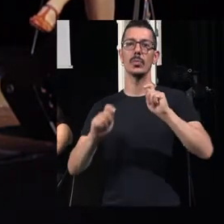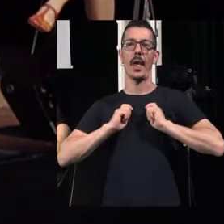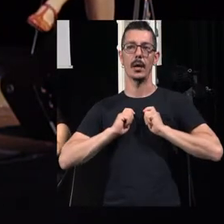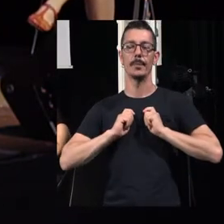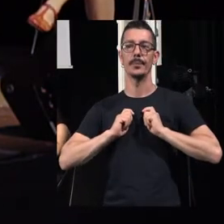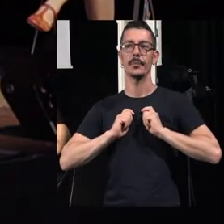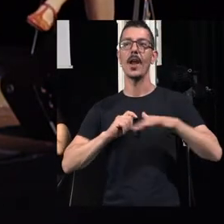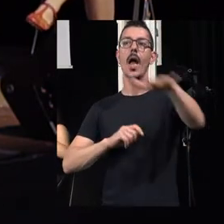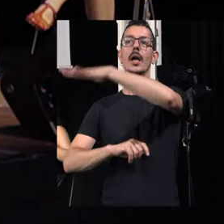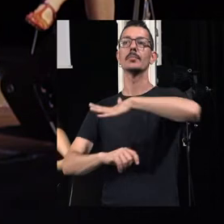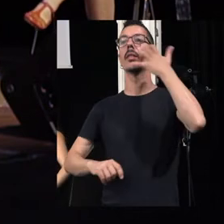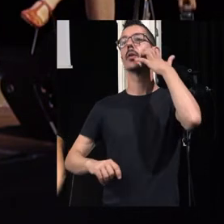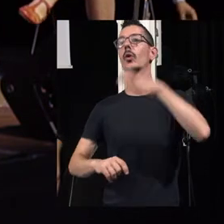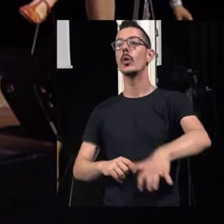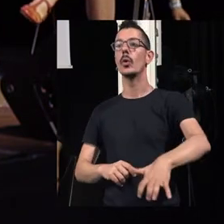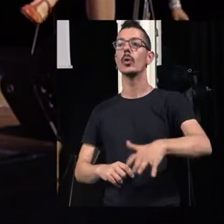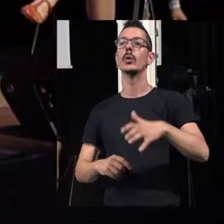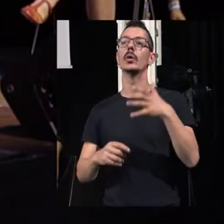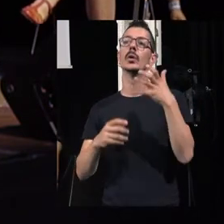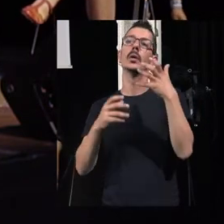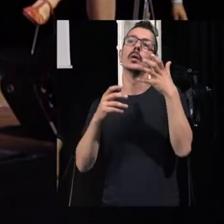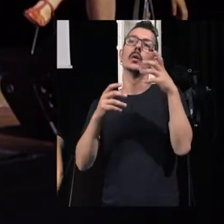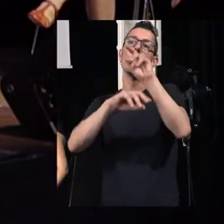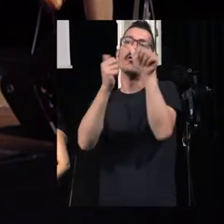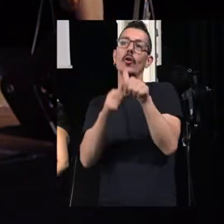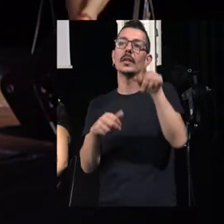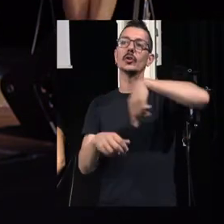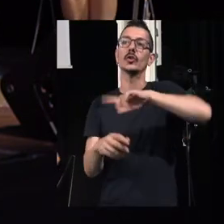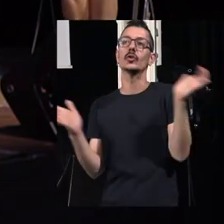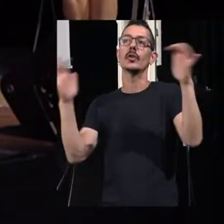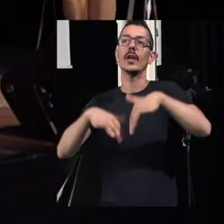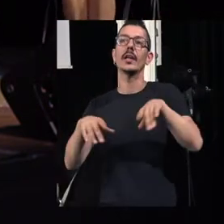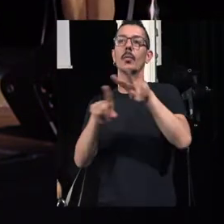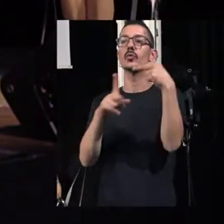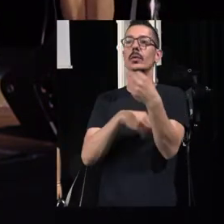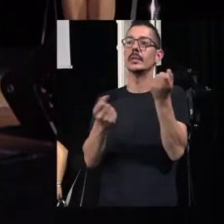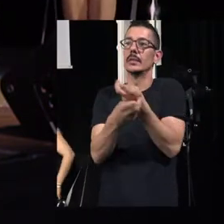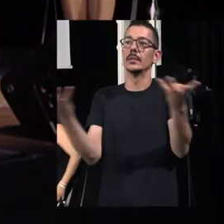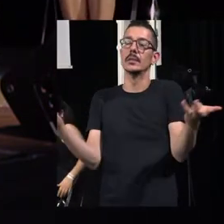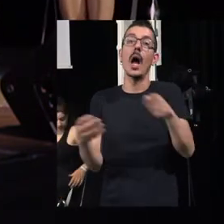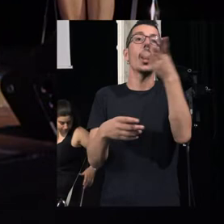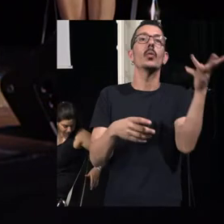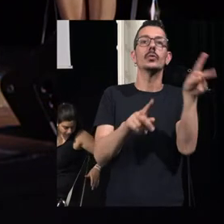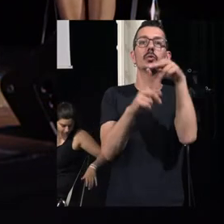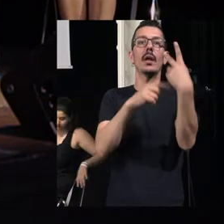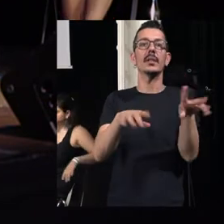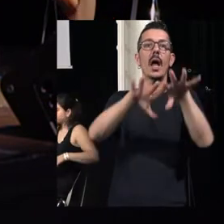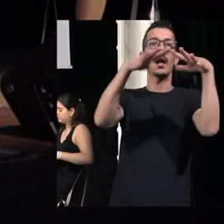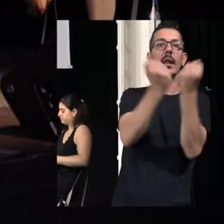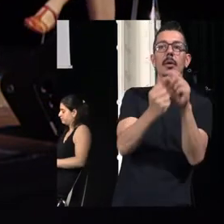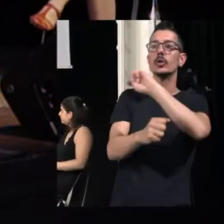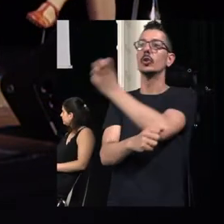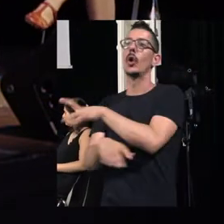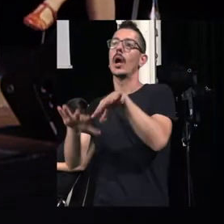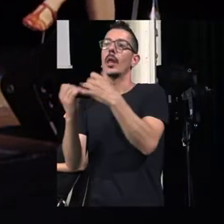lo queer que hemos evitado de muy, muy distintas maneras, quizás algunas académicas, otras no tan académicas